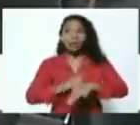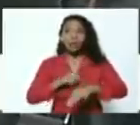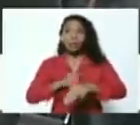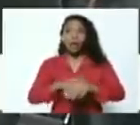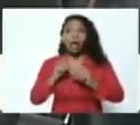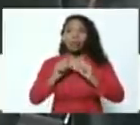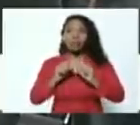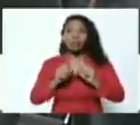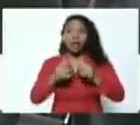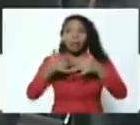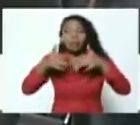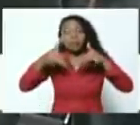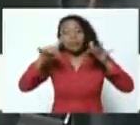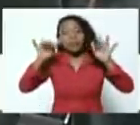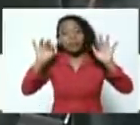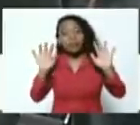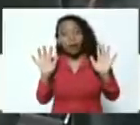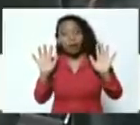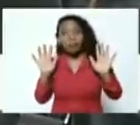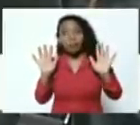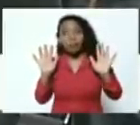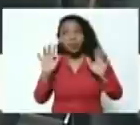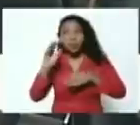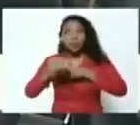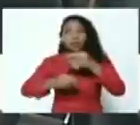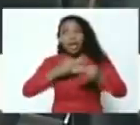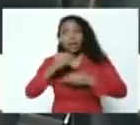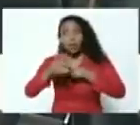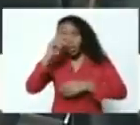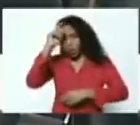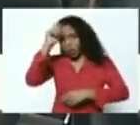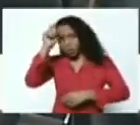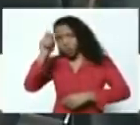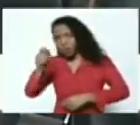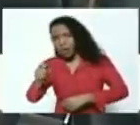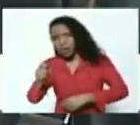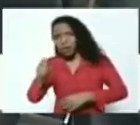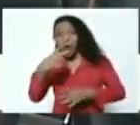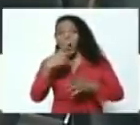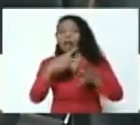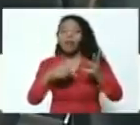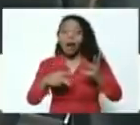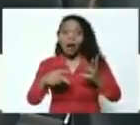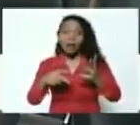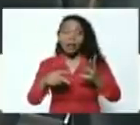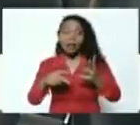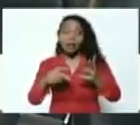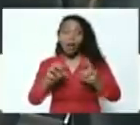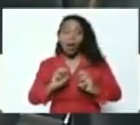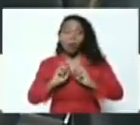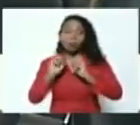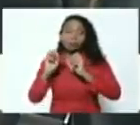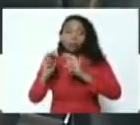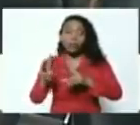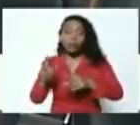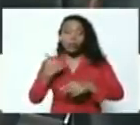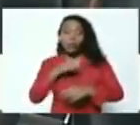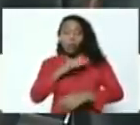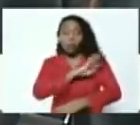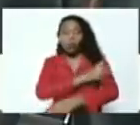a pesar que, como se ha reconocido en varias ocasiones, nuestro Poder Judicial ha